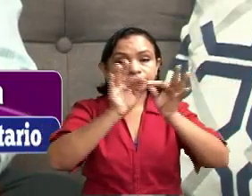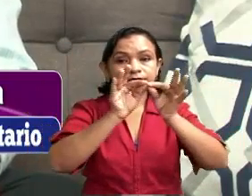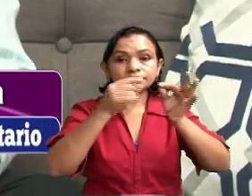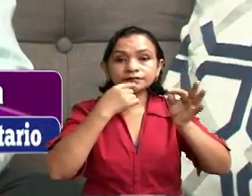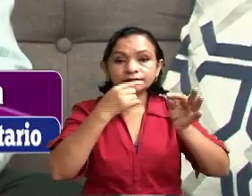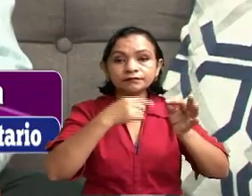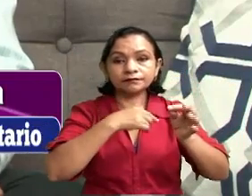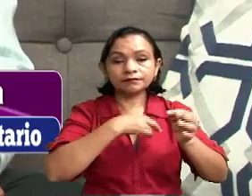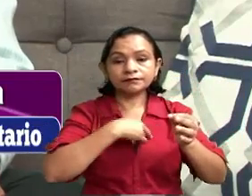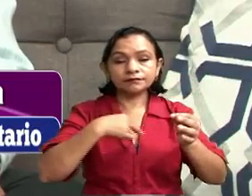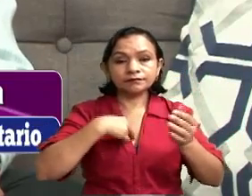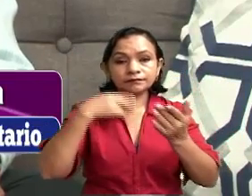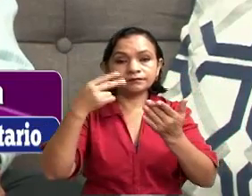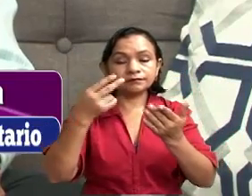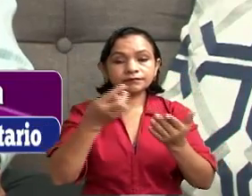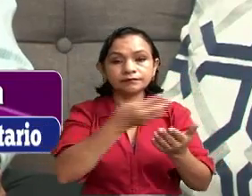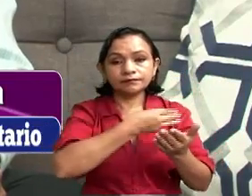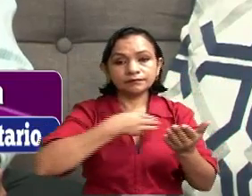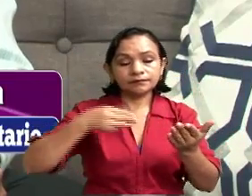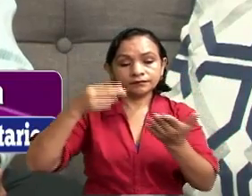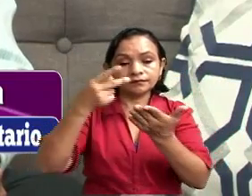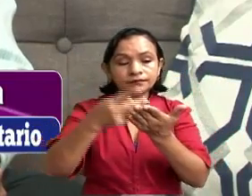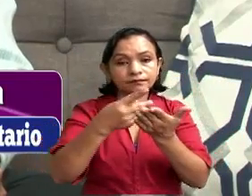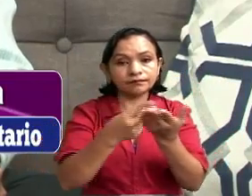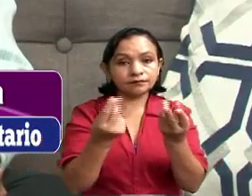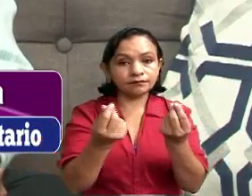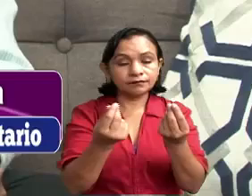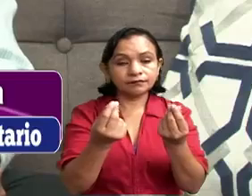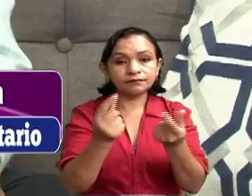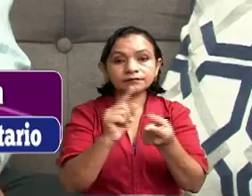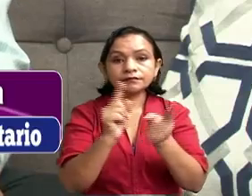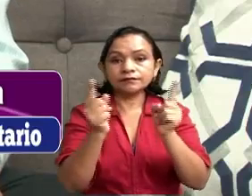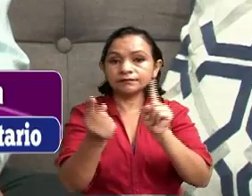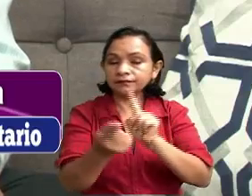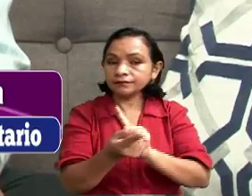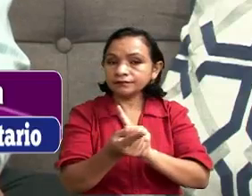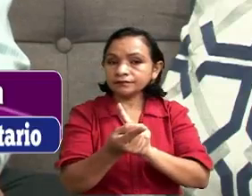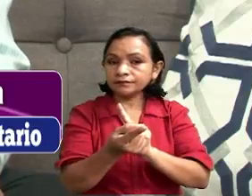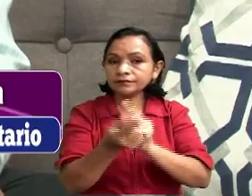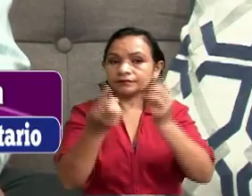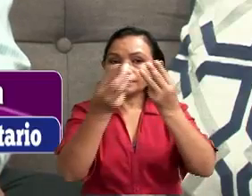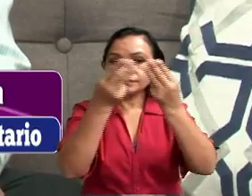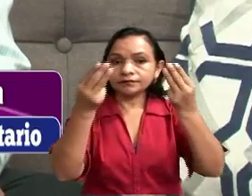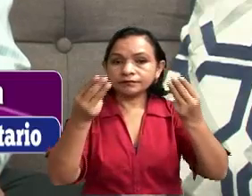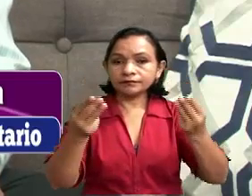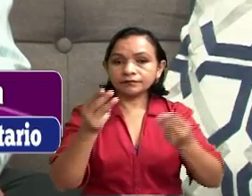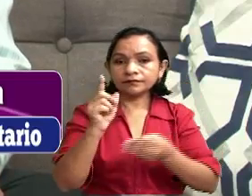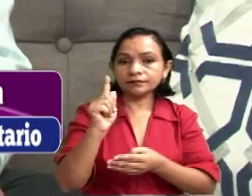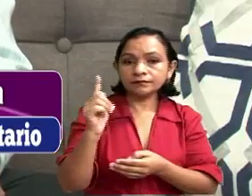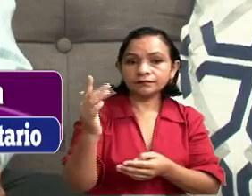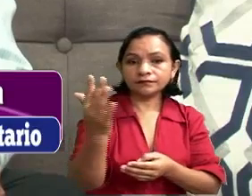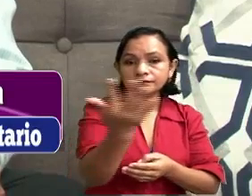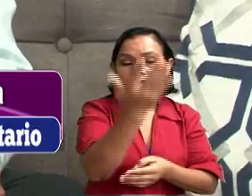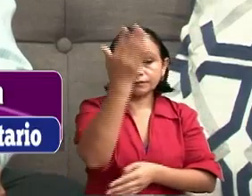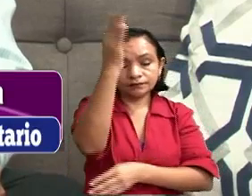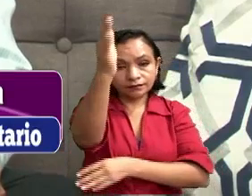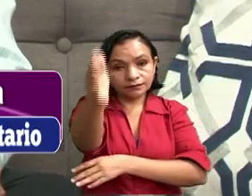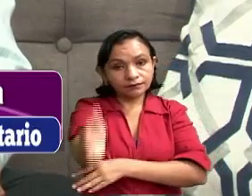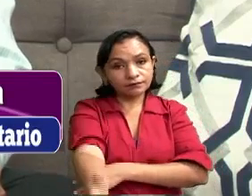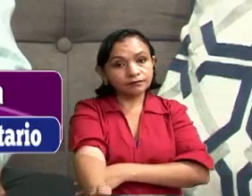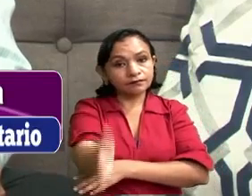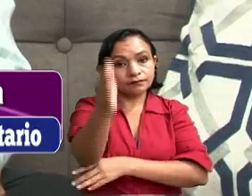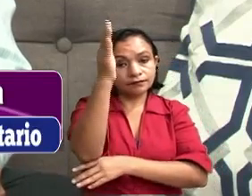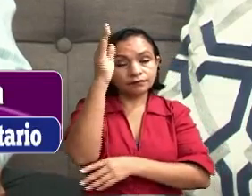ejecuta Hacienda, que es el reemplazo y equipamiento de las instalaciones fronterizas. Estamos hablando